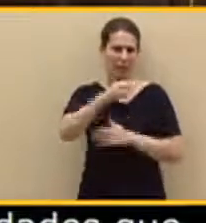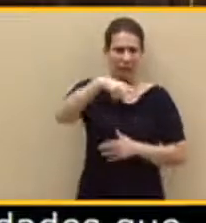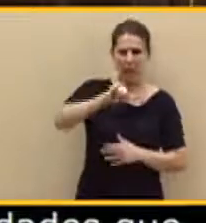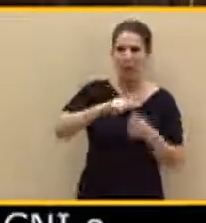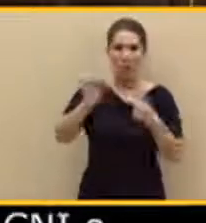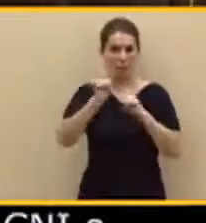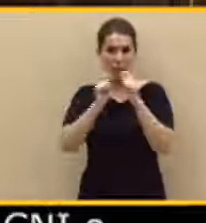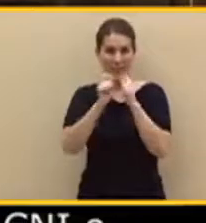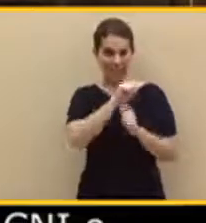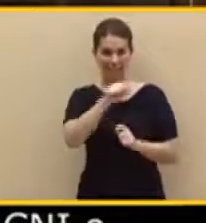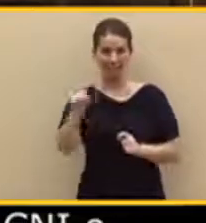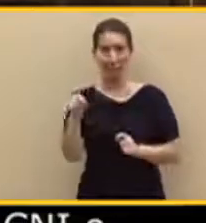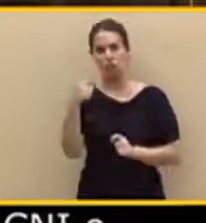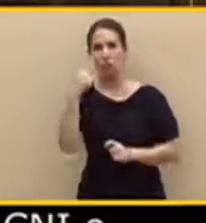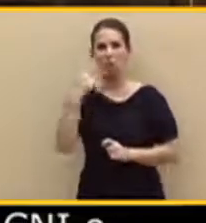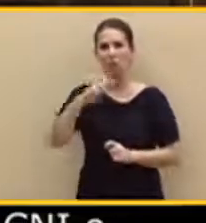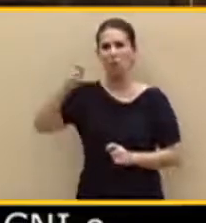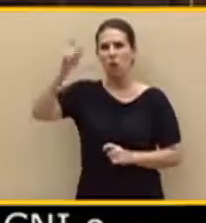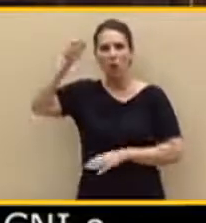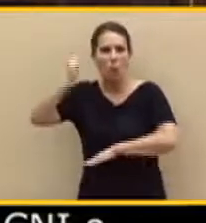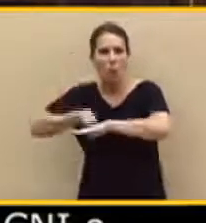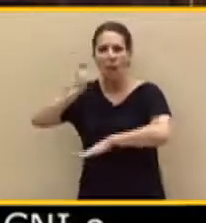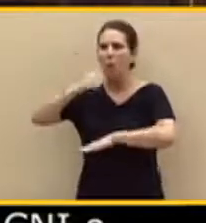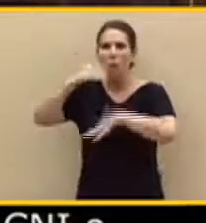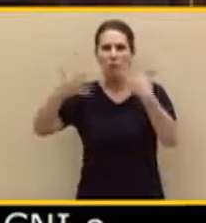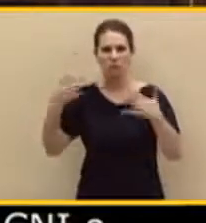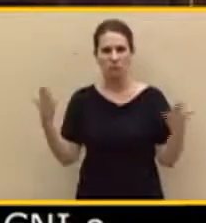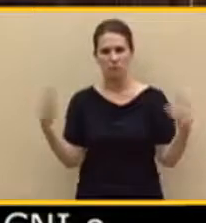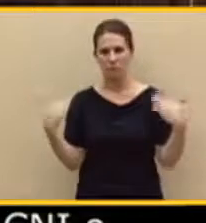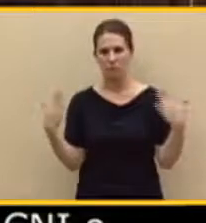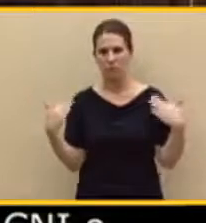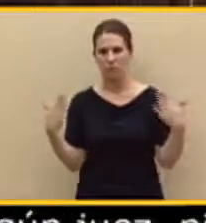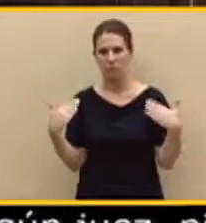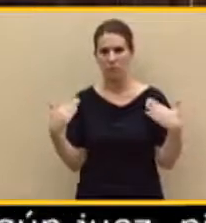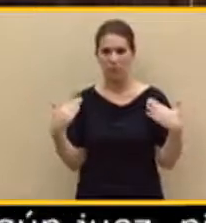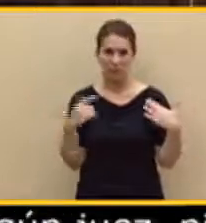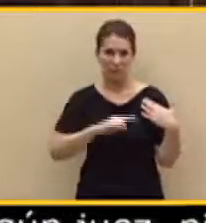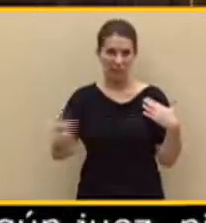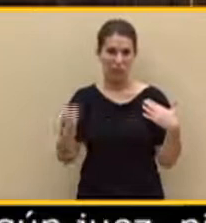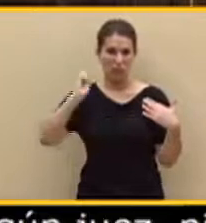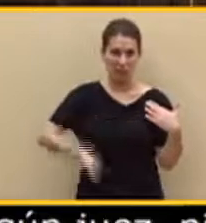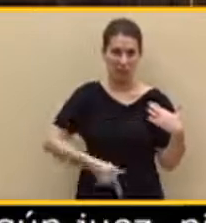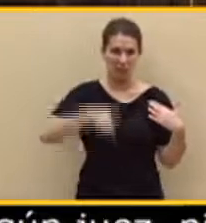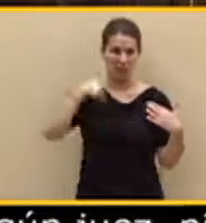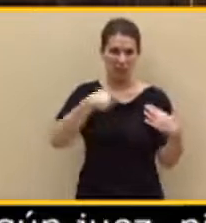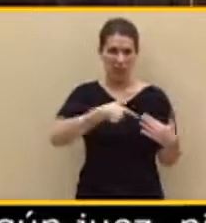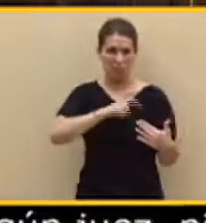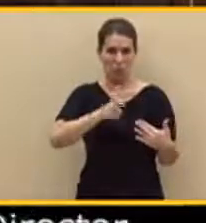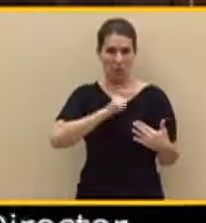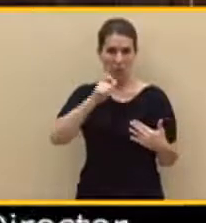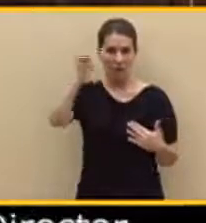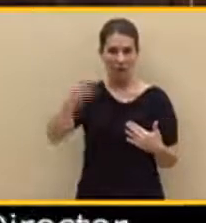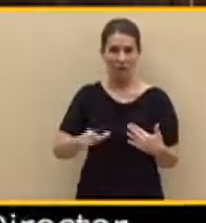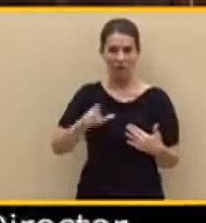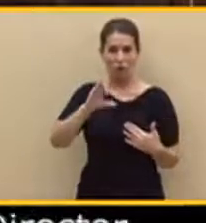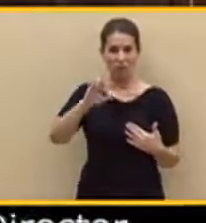bajo supervisión de ningún juez, ni siquiera seguramente bajo la supervisión del director general de la policía, Ignacio Cosidó. Silencio,